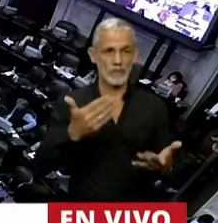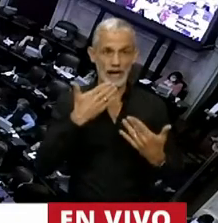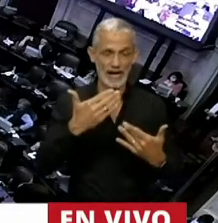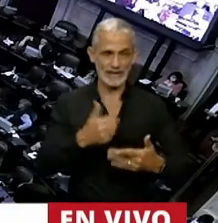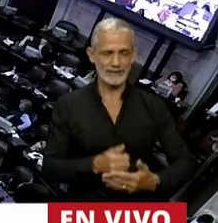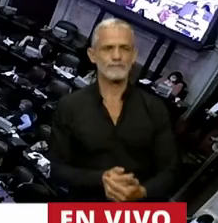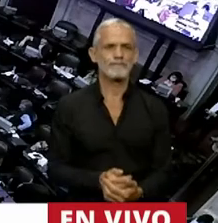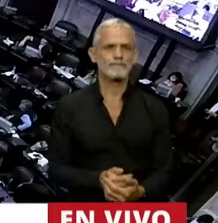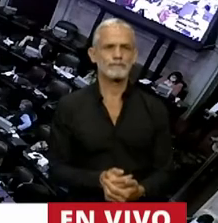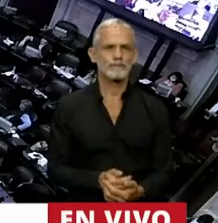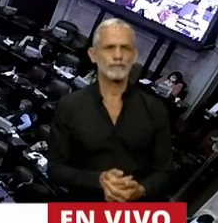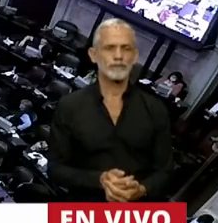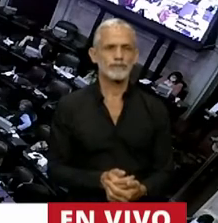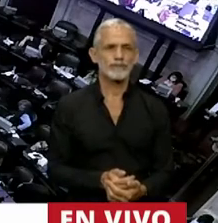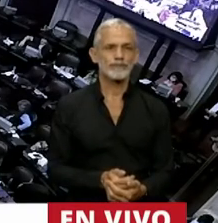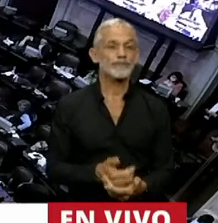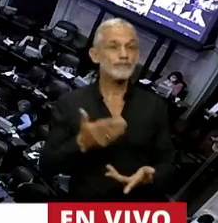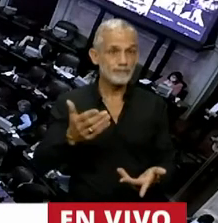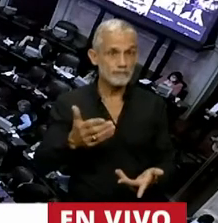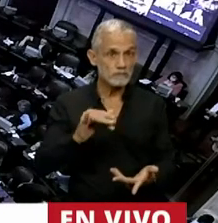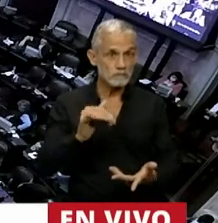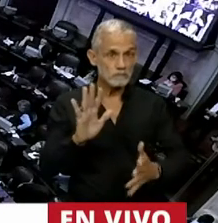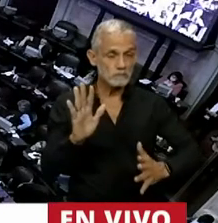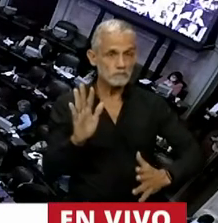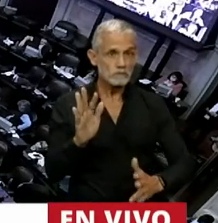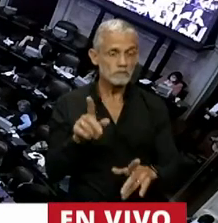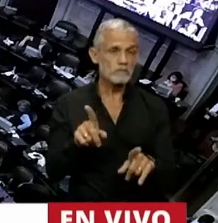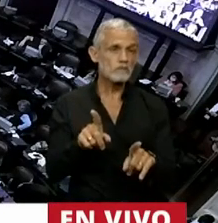Gracias, presidente. Sí, cómo no. Igual